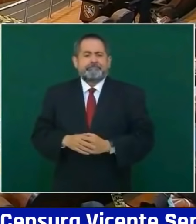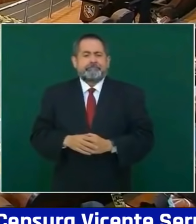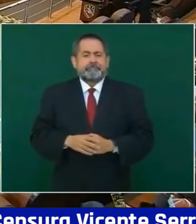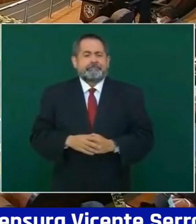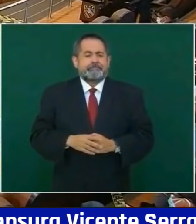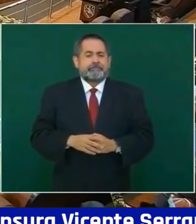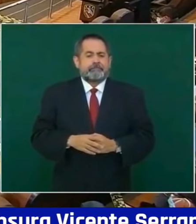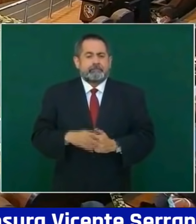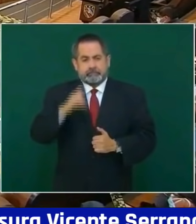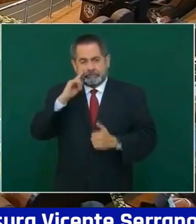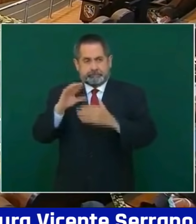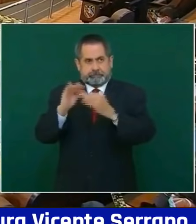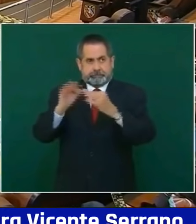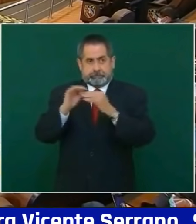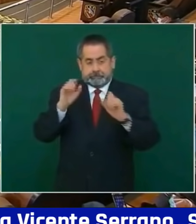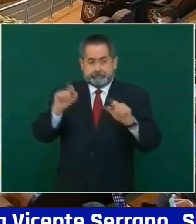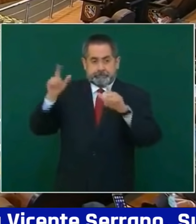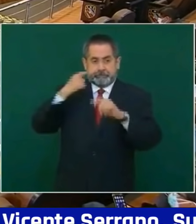A ver,